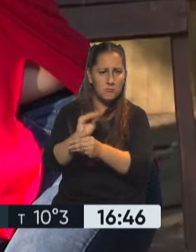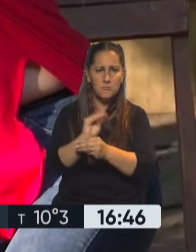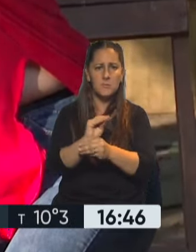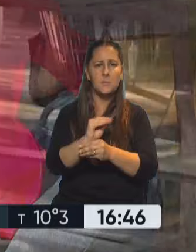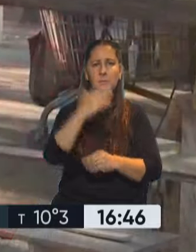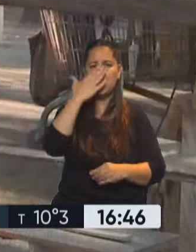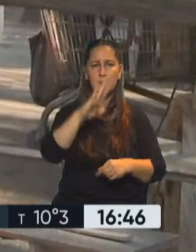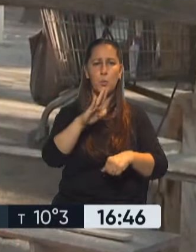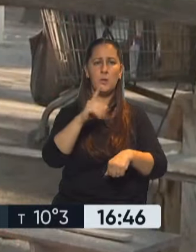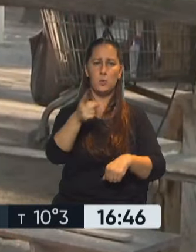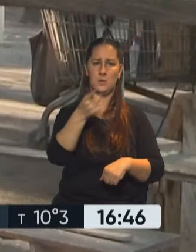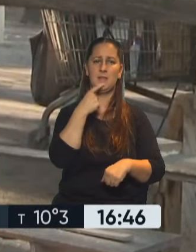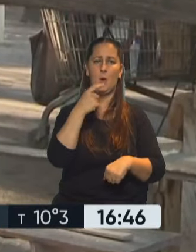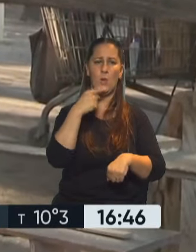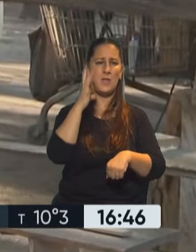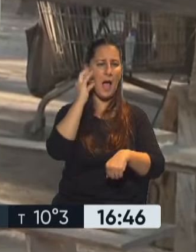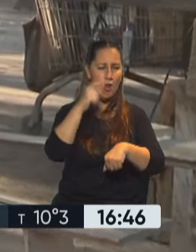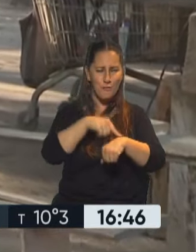después vas a ver algo, que